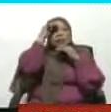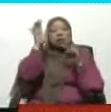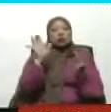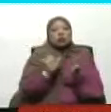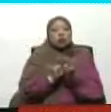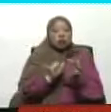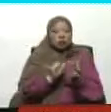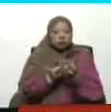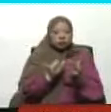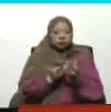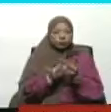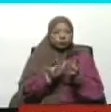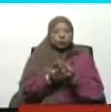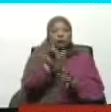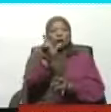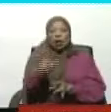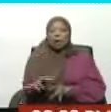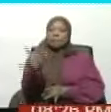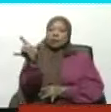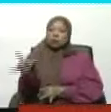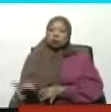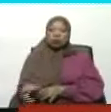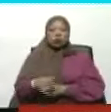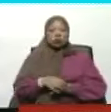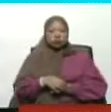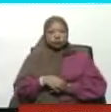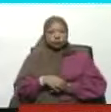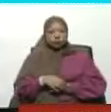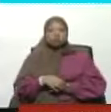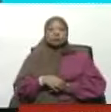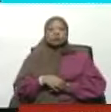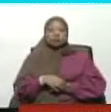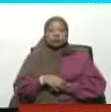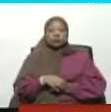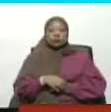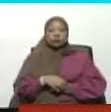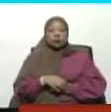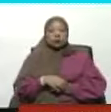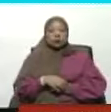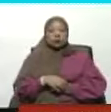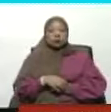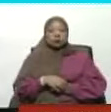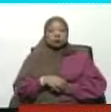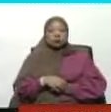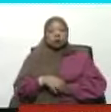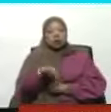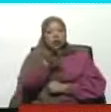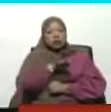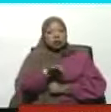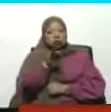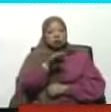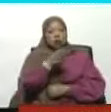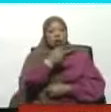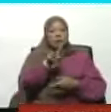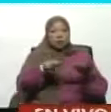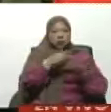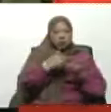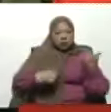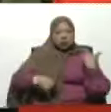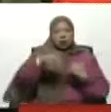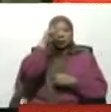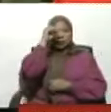directa de la gente. Y habrá que, señora vicepresidenta,